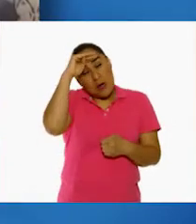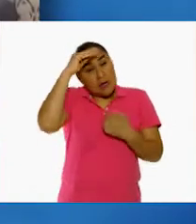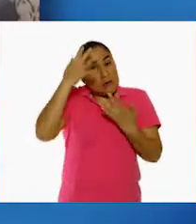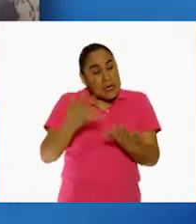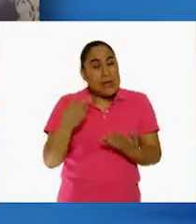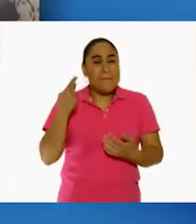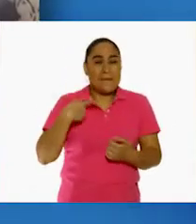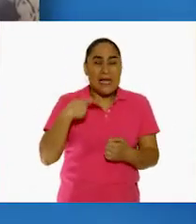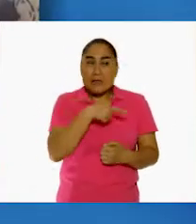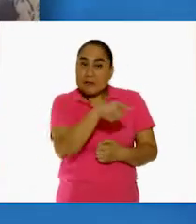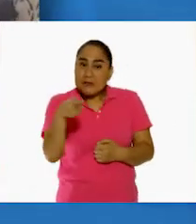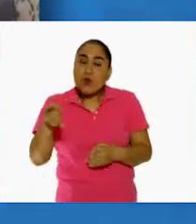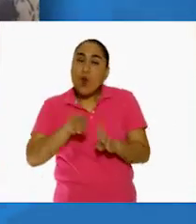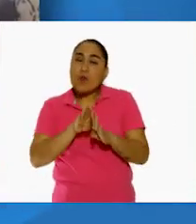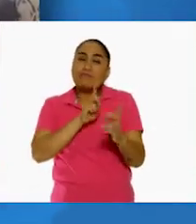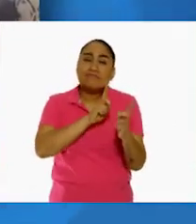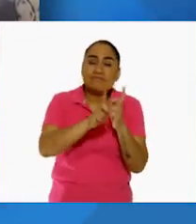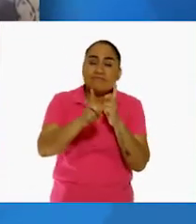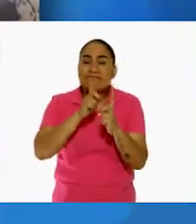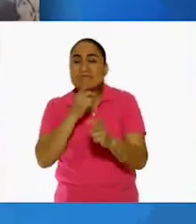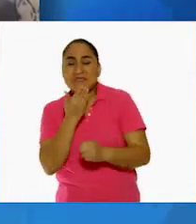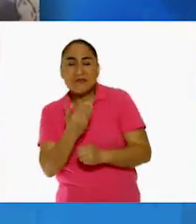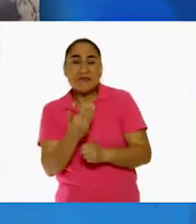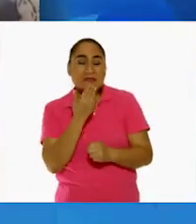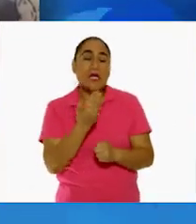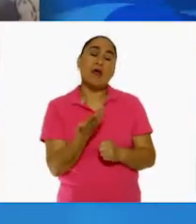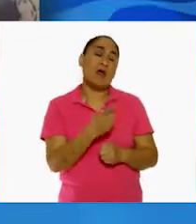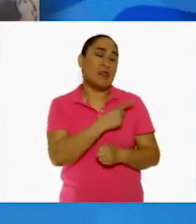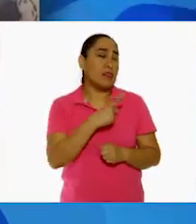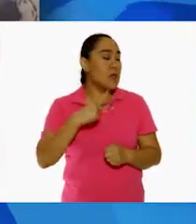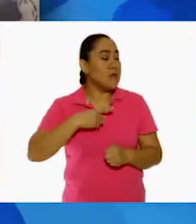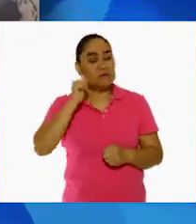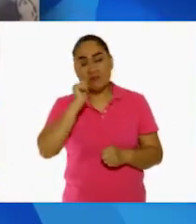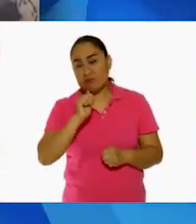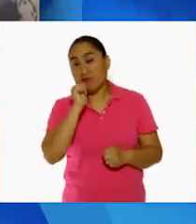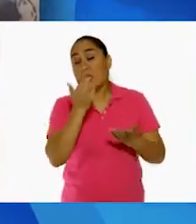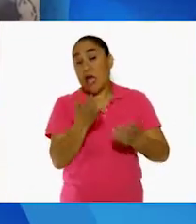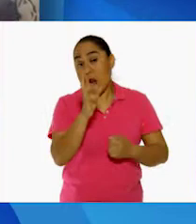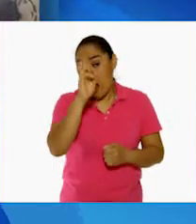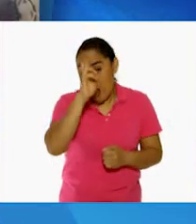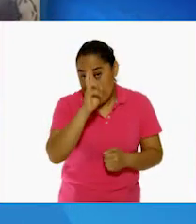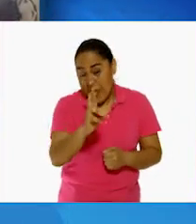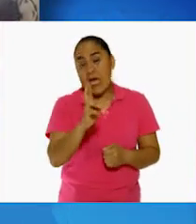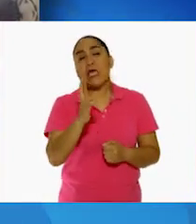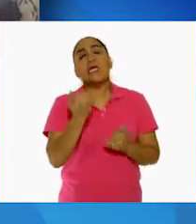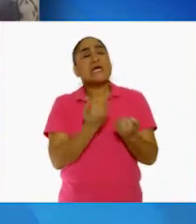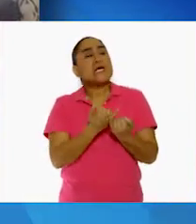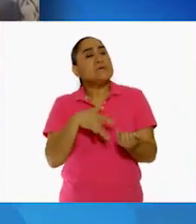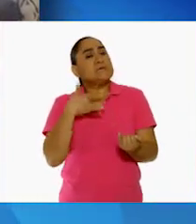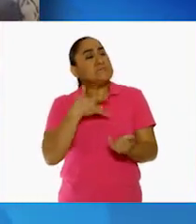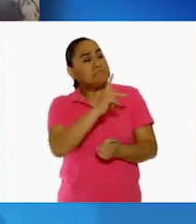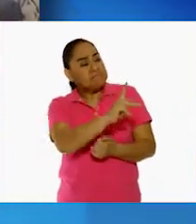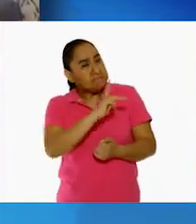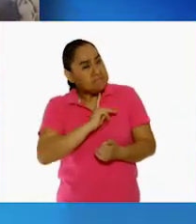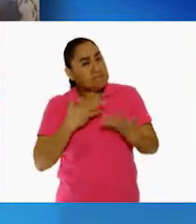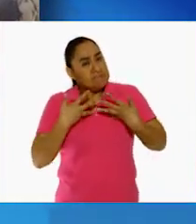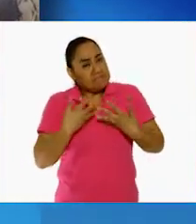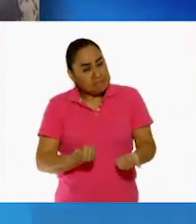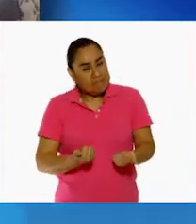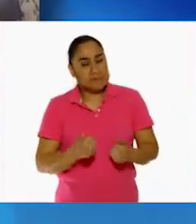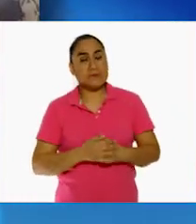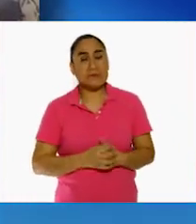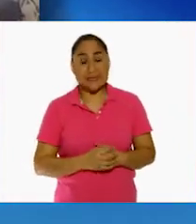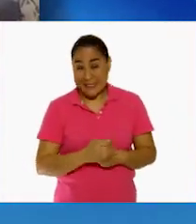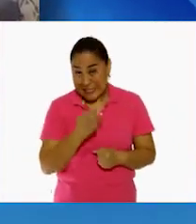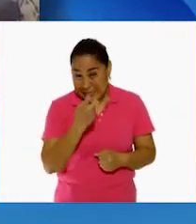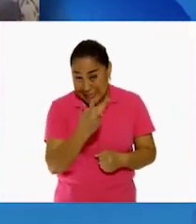se lleven bien, deben haber respeto y empatía mutuamente. De